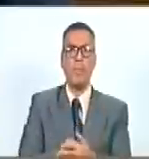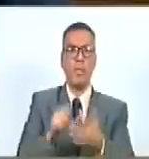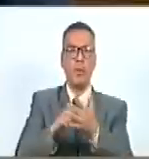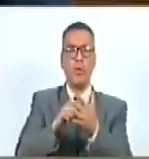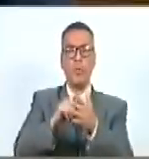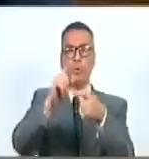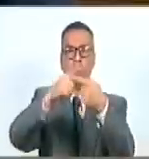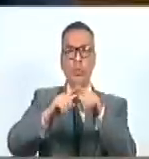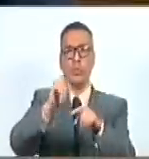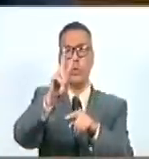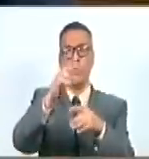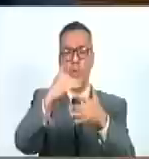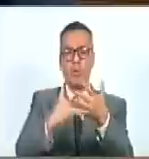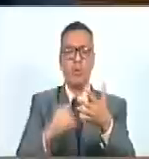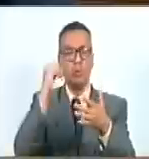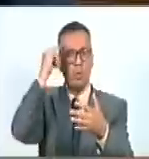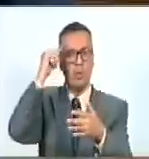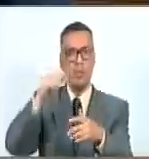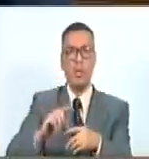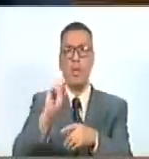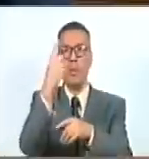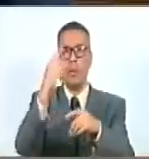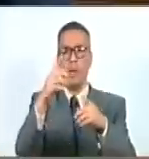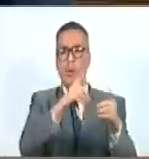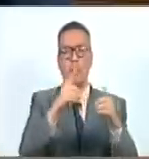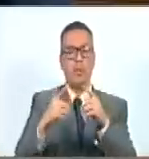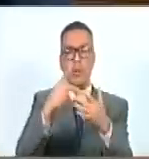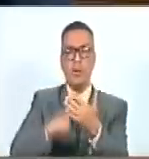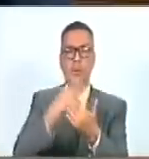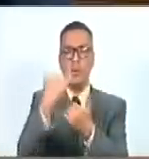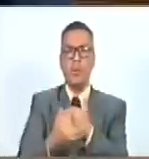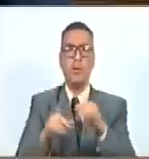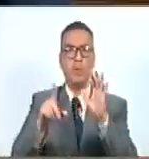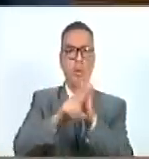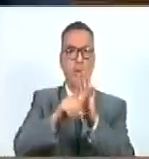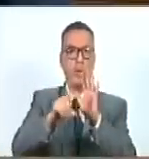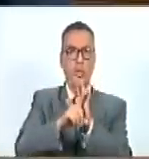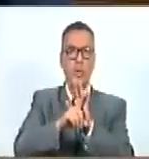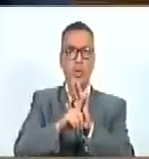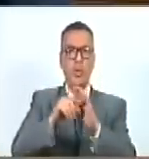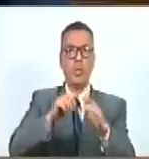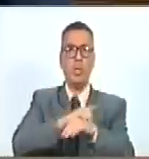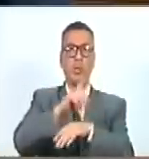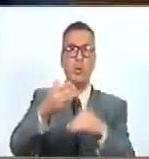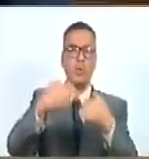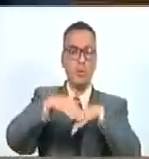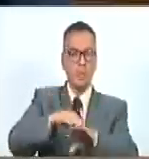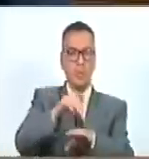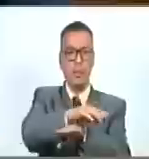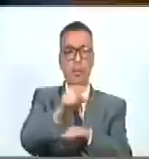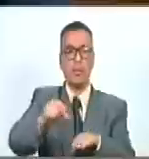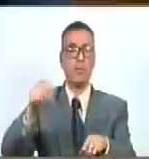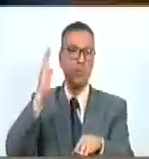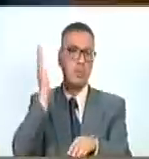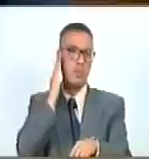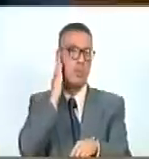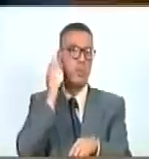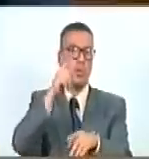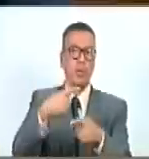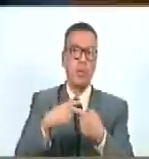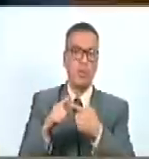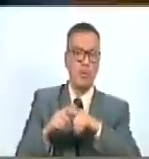Punto número dos del orden del día. Primera discusión del proyecto de ley de atención integral a las personas sordas o con otra